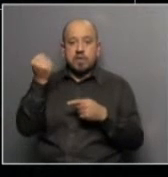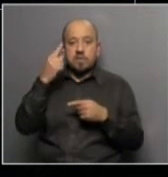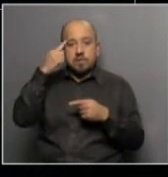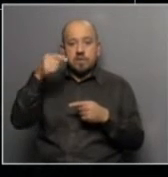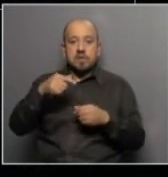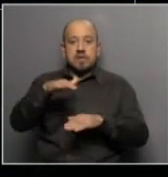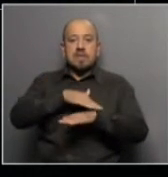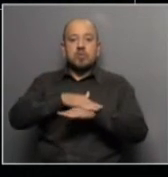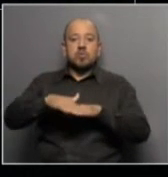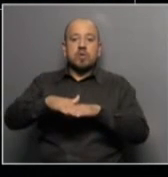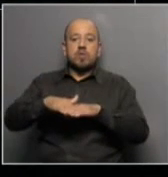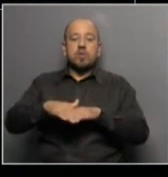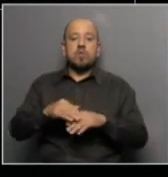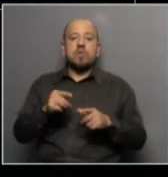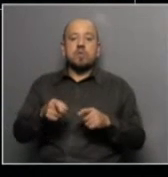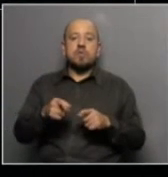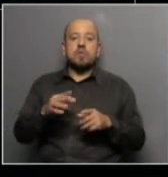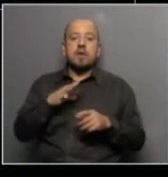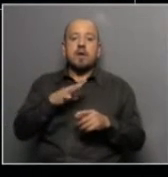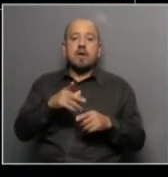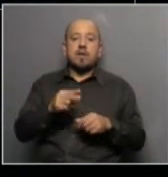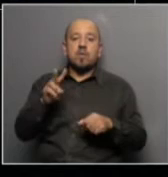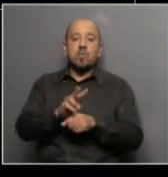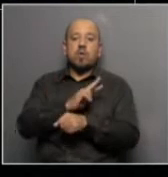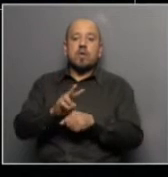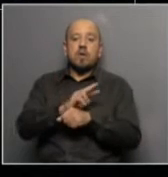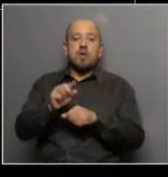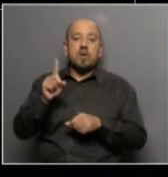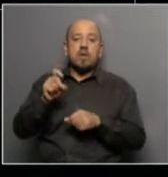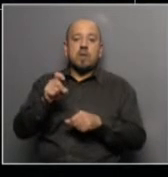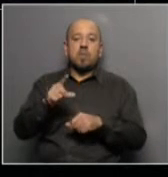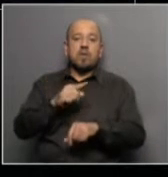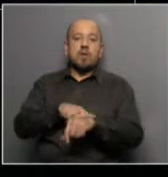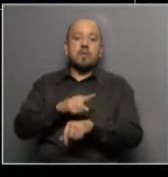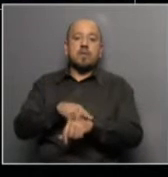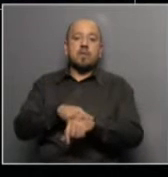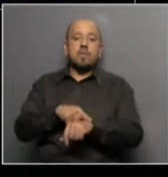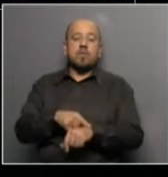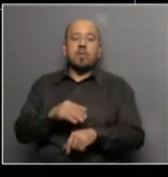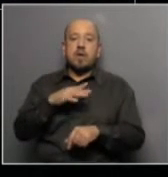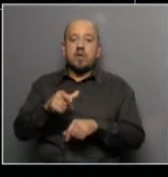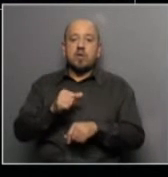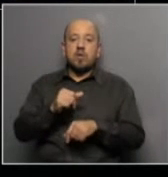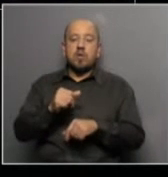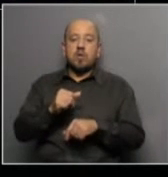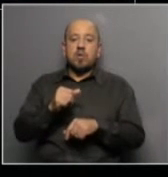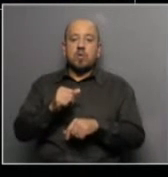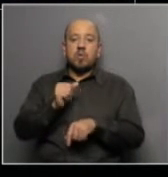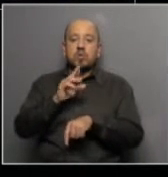suelo es un recurso escaso, ¿no? Entonces tenemos que cuidarlo, así como el agua, como el tiempo. El recurso escaso hay que utilizarlo